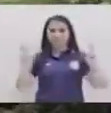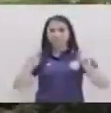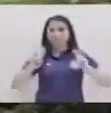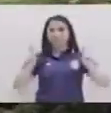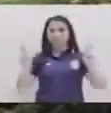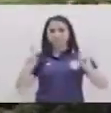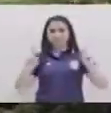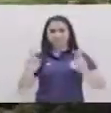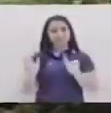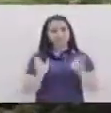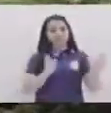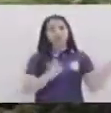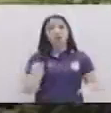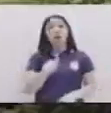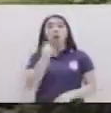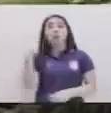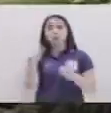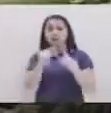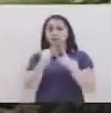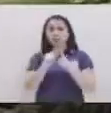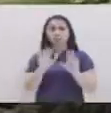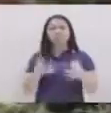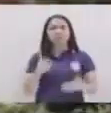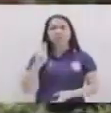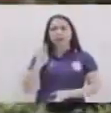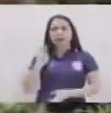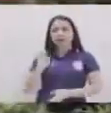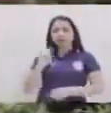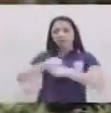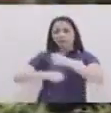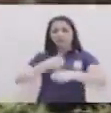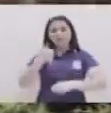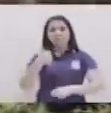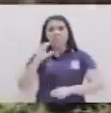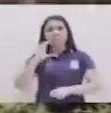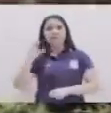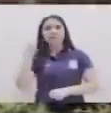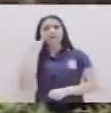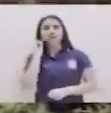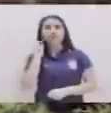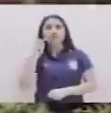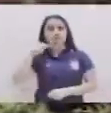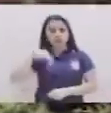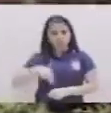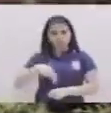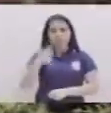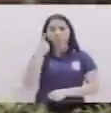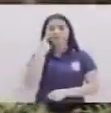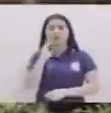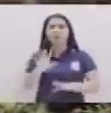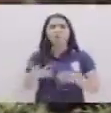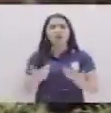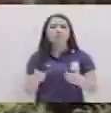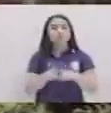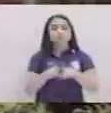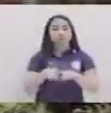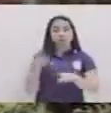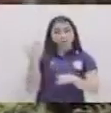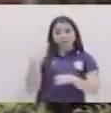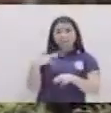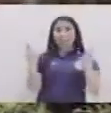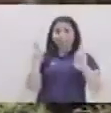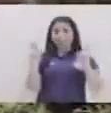¿sí? Luego tenemos la palabra refacción y para hacer la palabra refacción lo que haremos es tomar de referencia la seña de